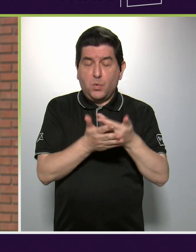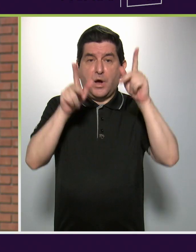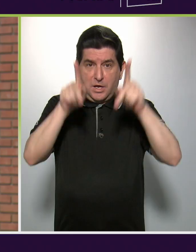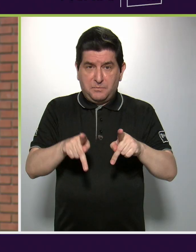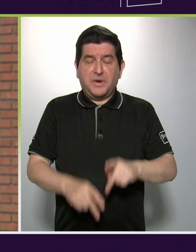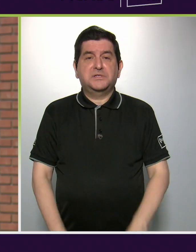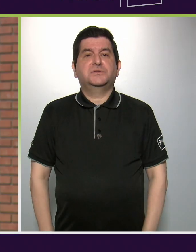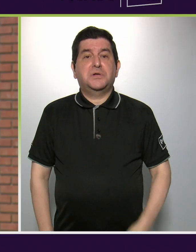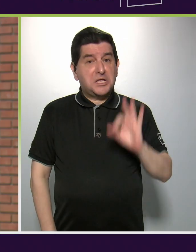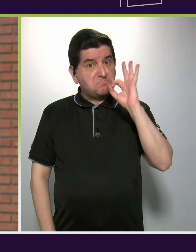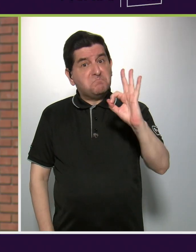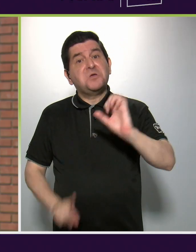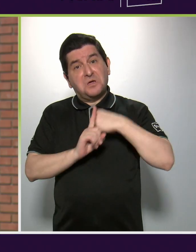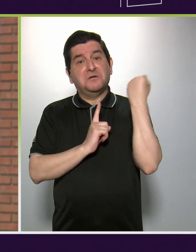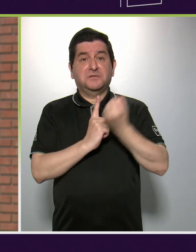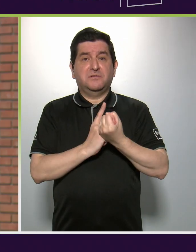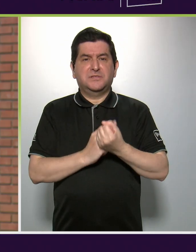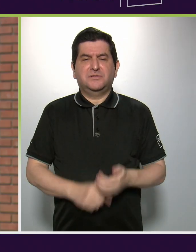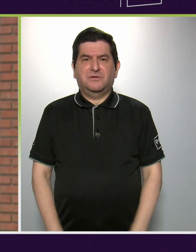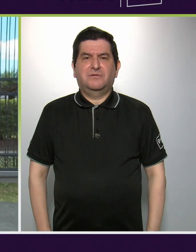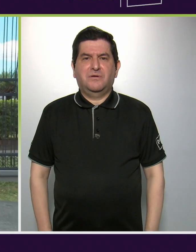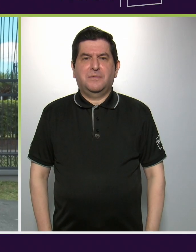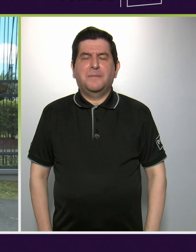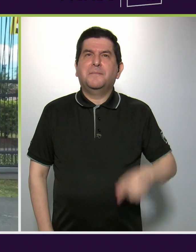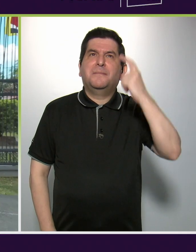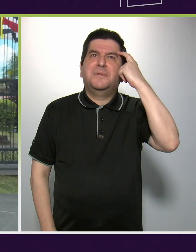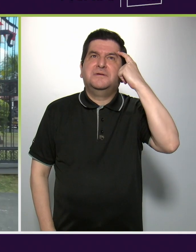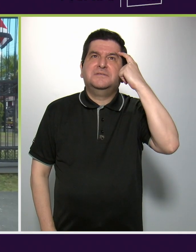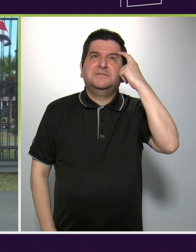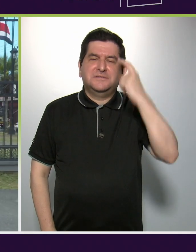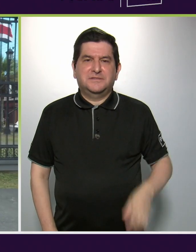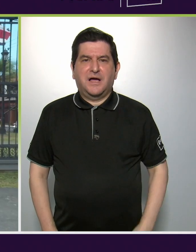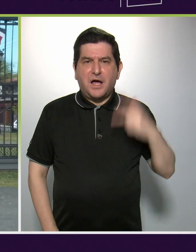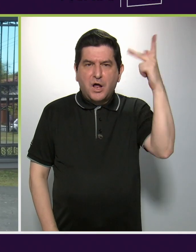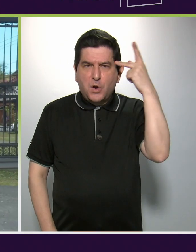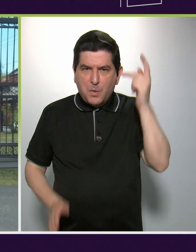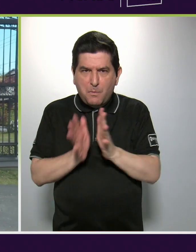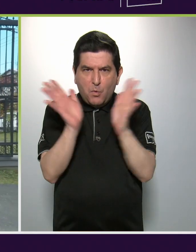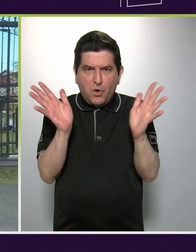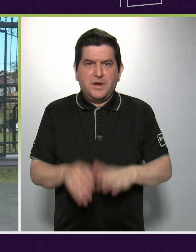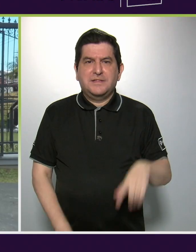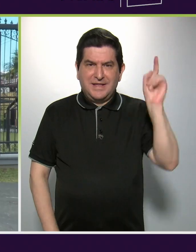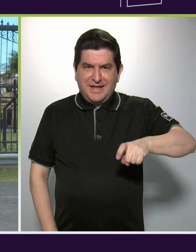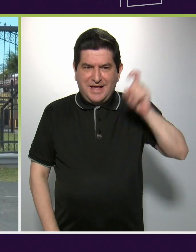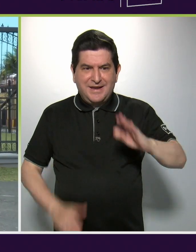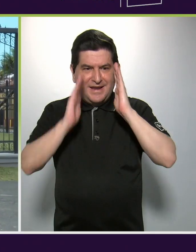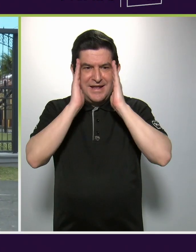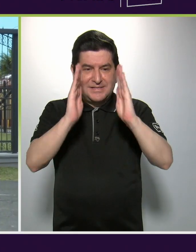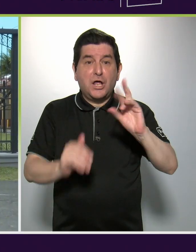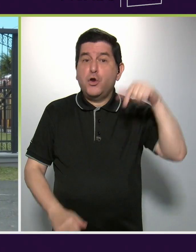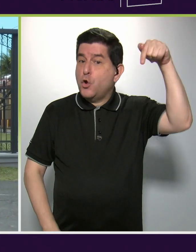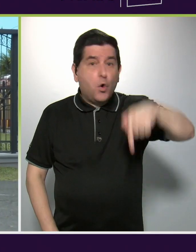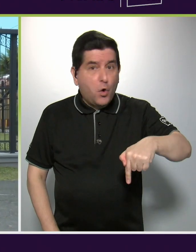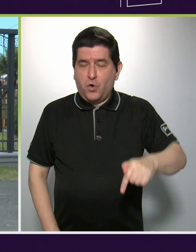personas que le están pasando muy, muy bien. El asunto es cuáles serían las políticas públicas necesarias que tenemos que atender, no